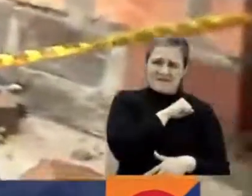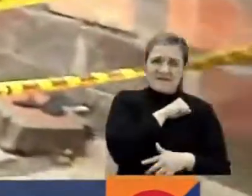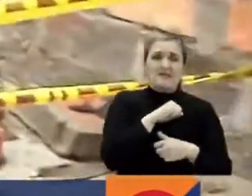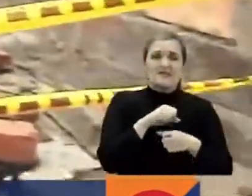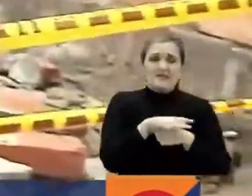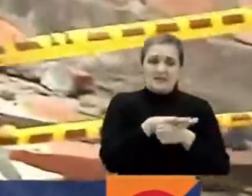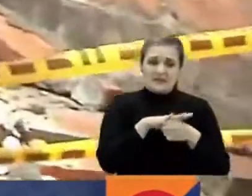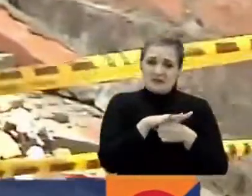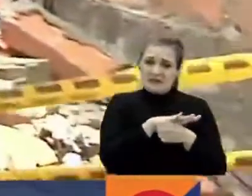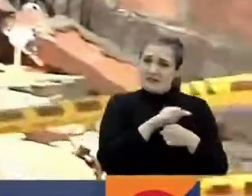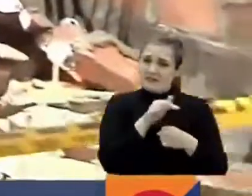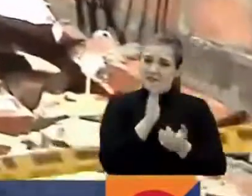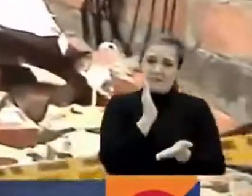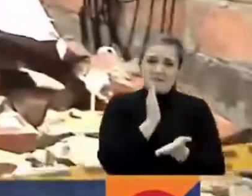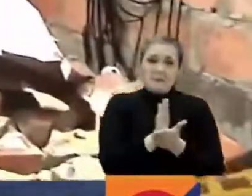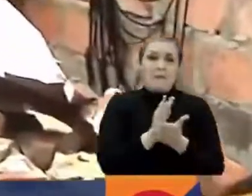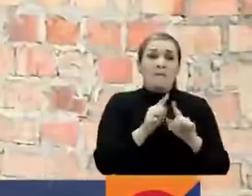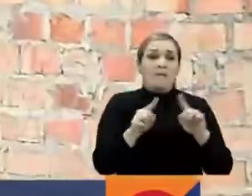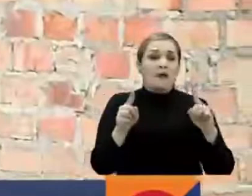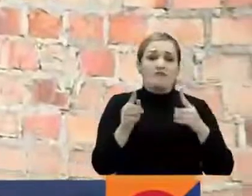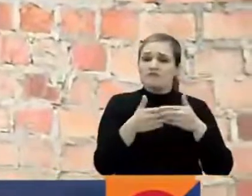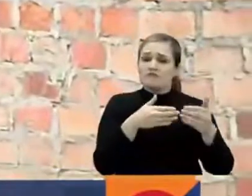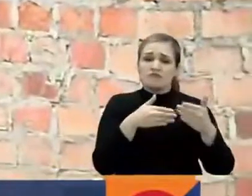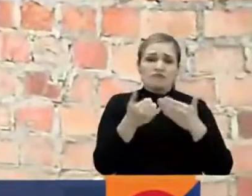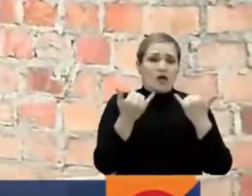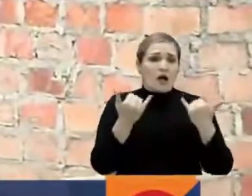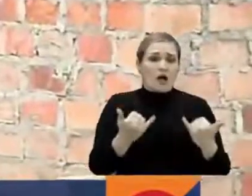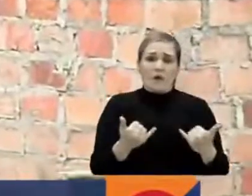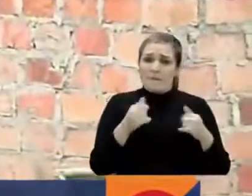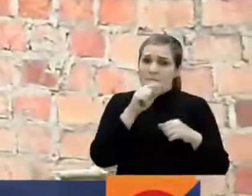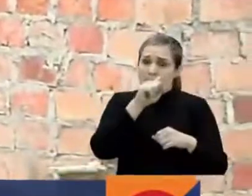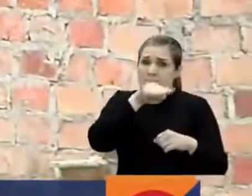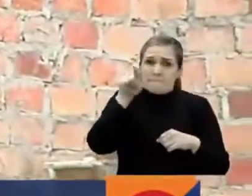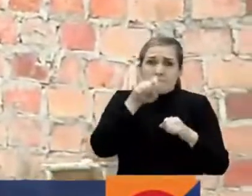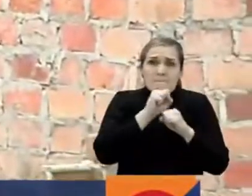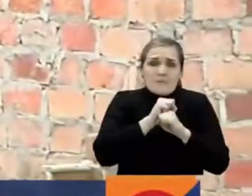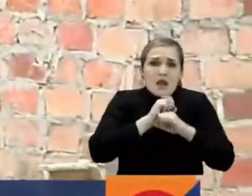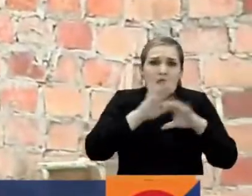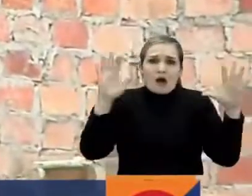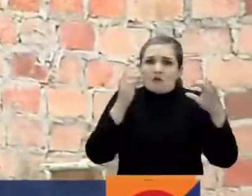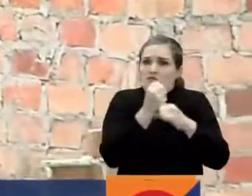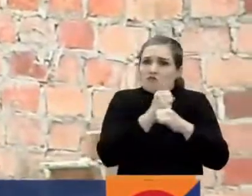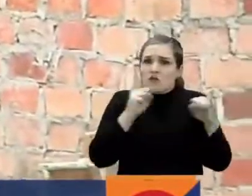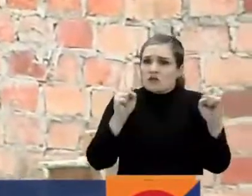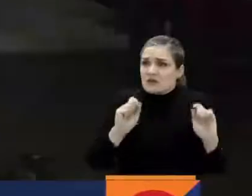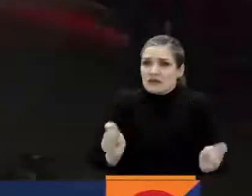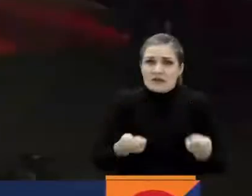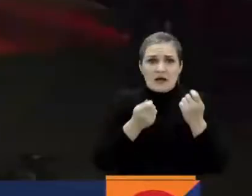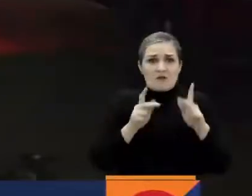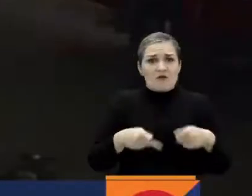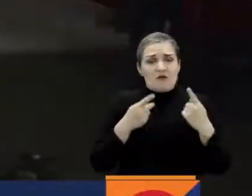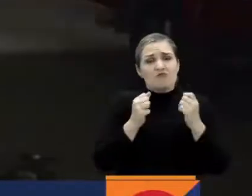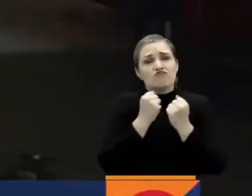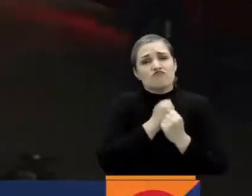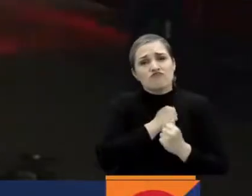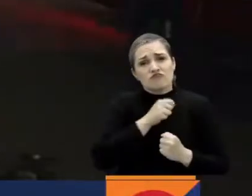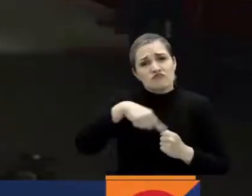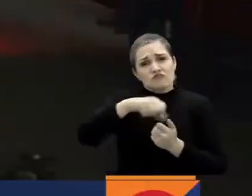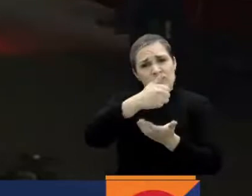sucedido, los vecinos aseguran que es un milagro estar contando la historia. Piden a las autoridades que no los dejen solos.